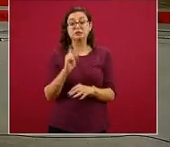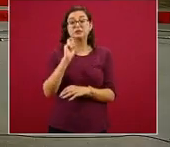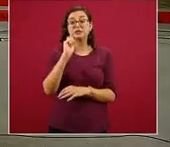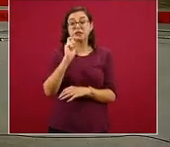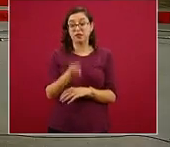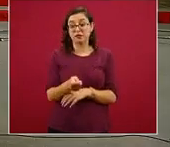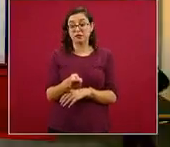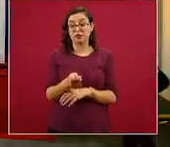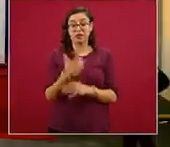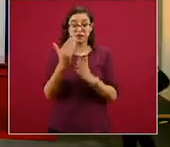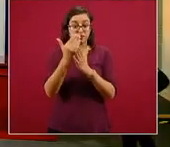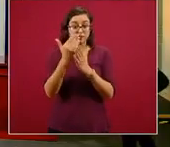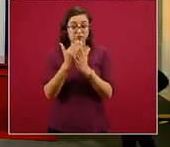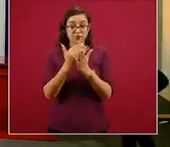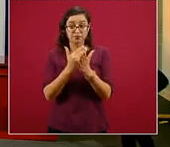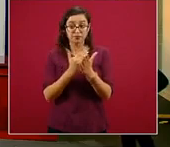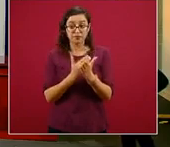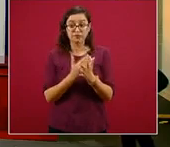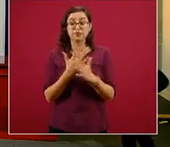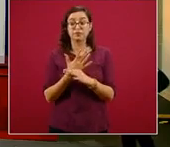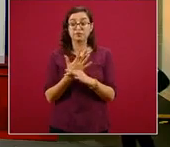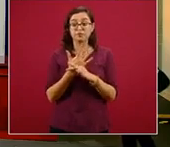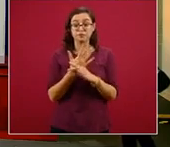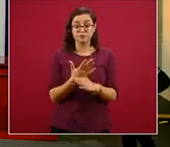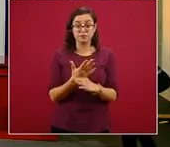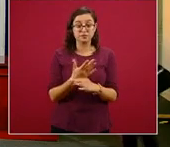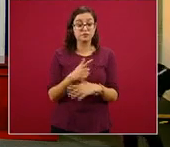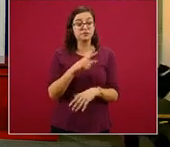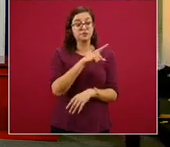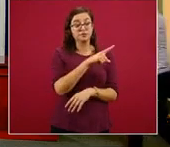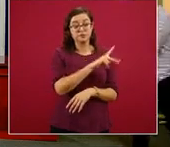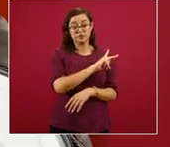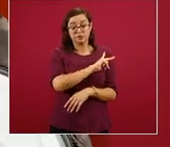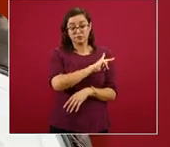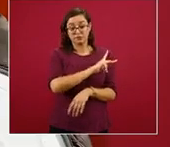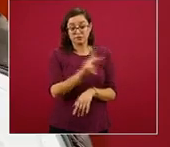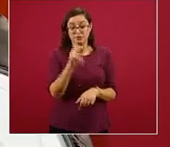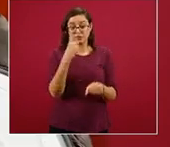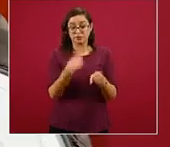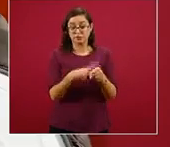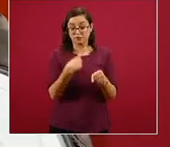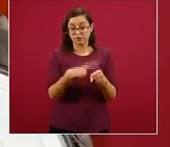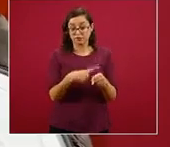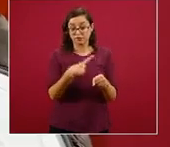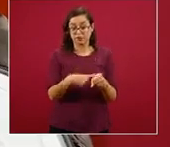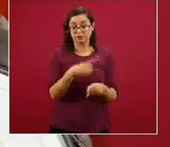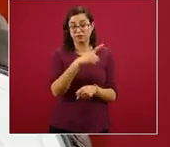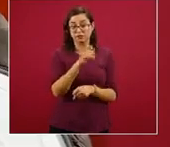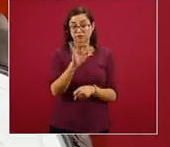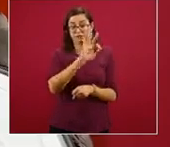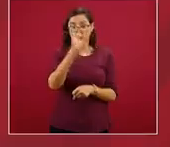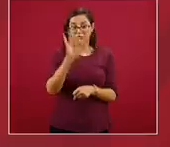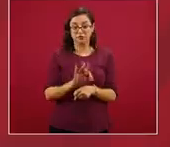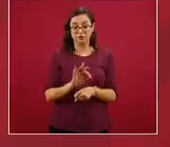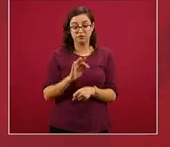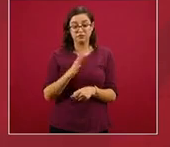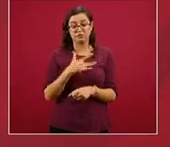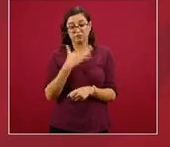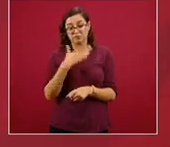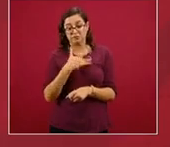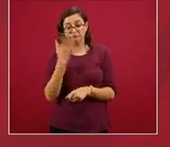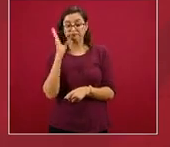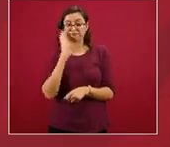el lineamiento contempla el estudio y muestreo al 100% de profesionales de la salud que sean